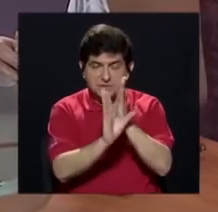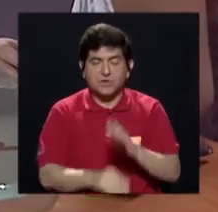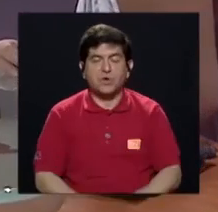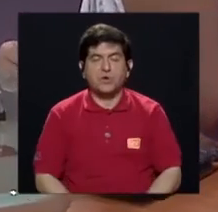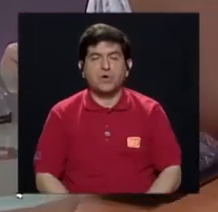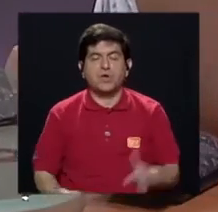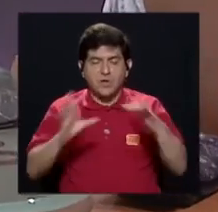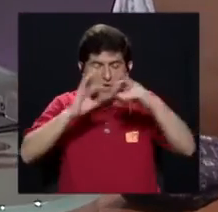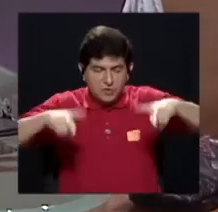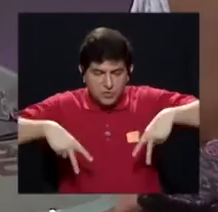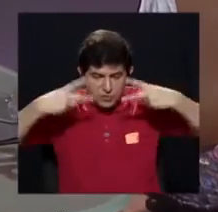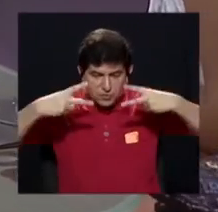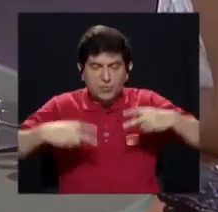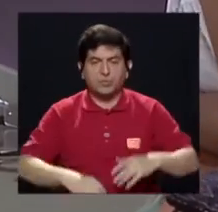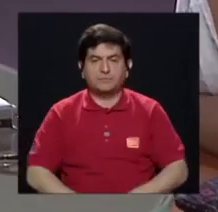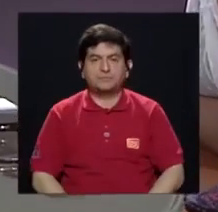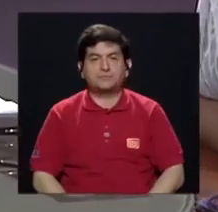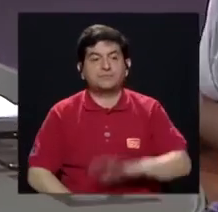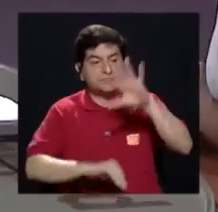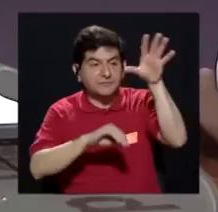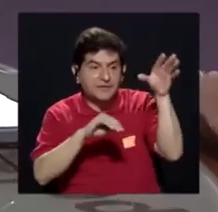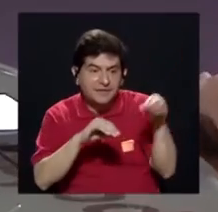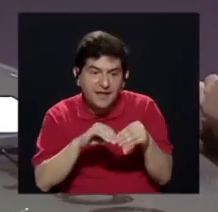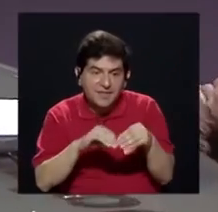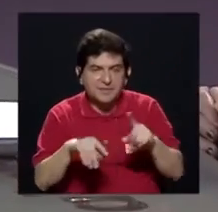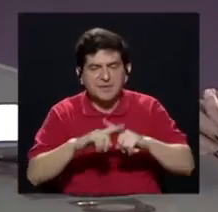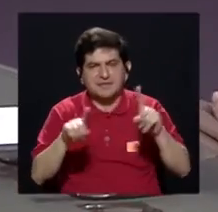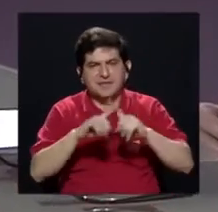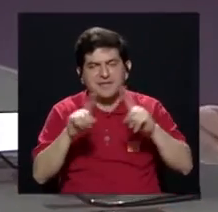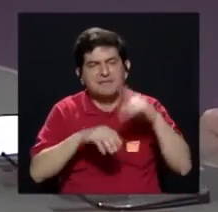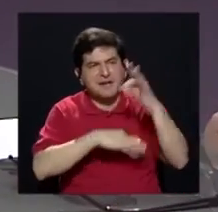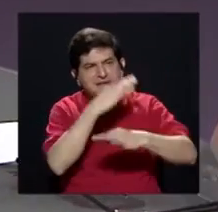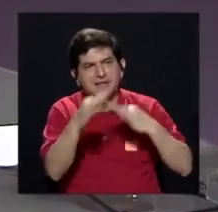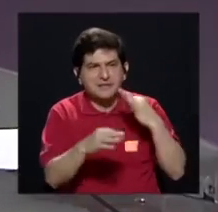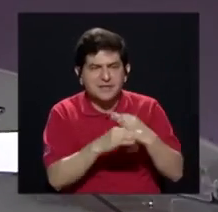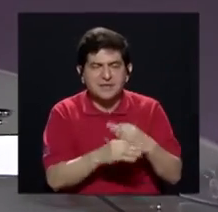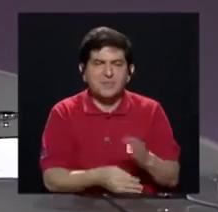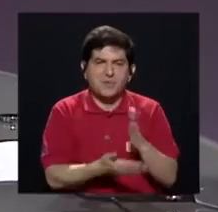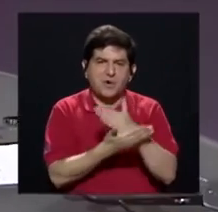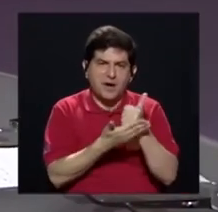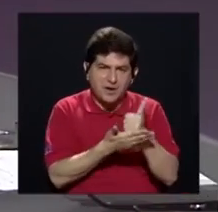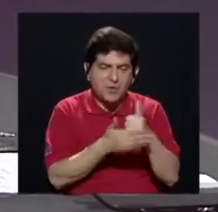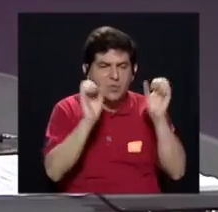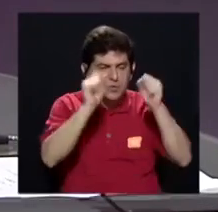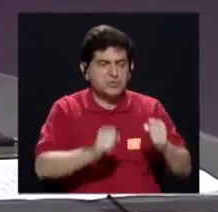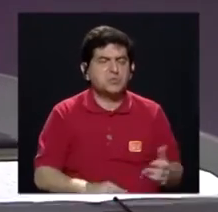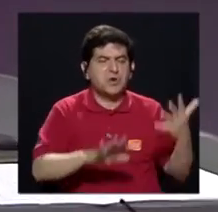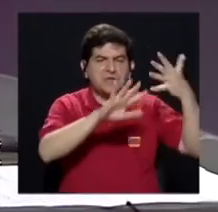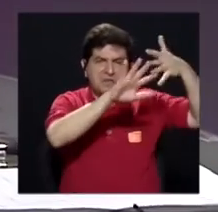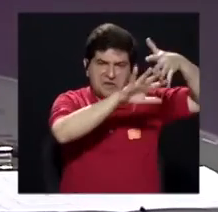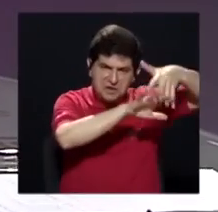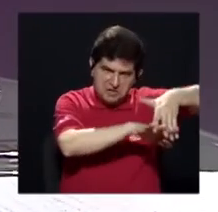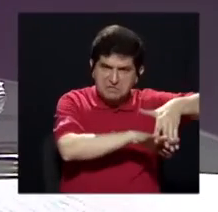transpersonal, además de... Bueno, hay varias diversidades. Hay psicólogos transpersonales que pueden integrar